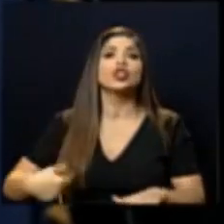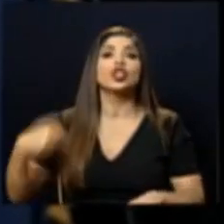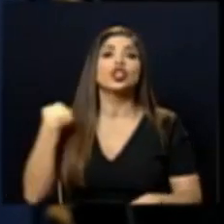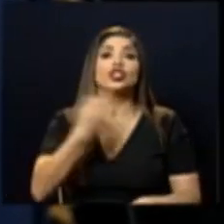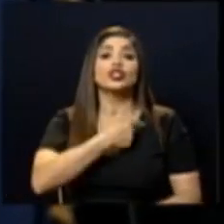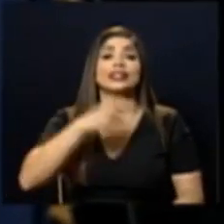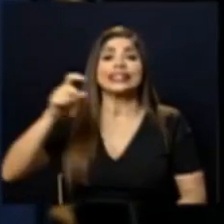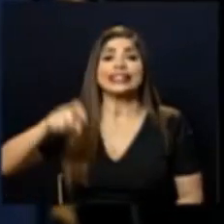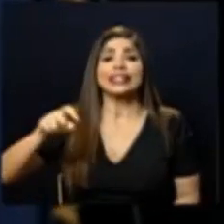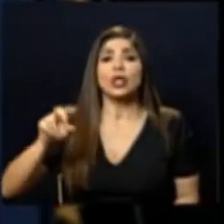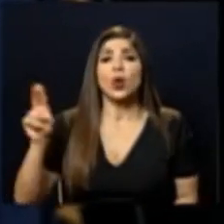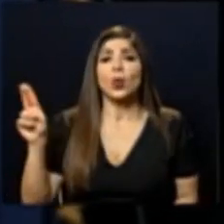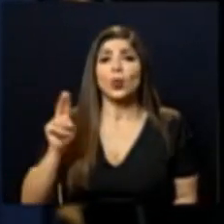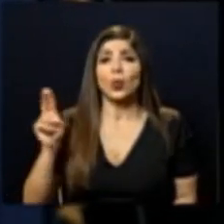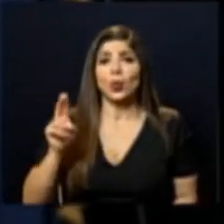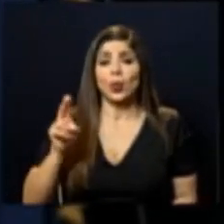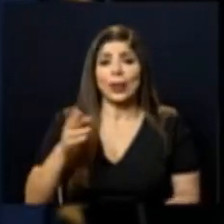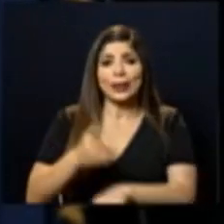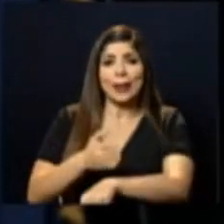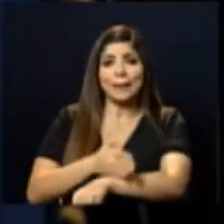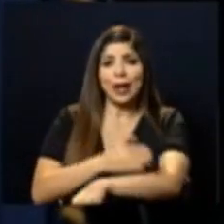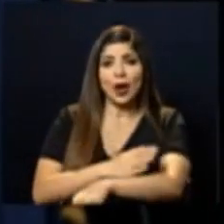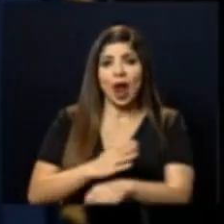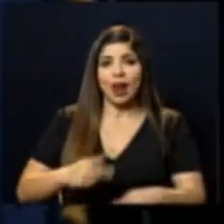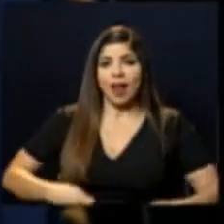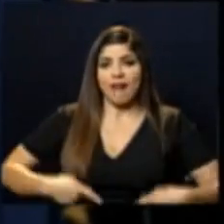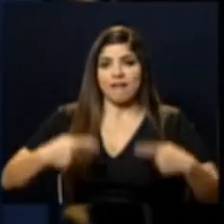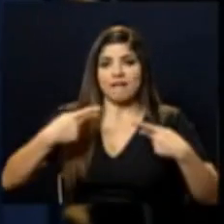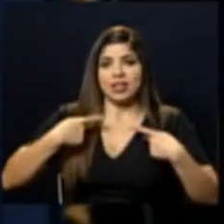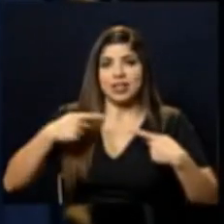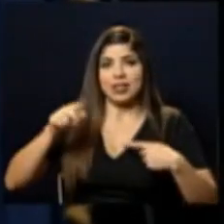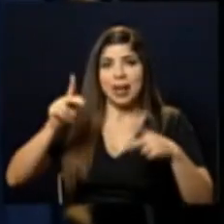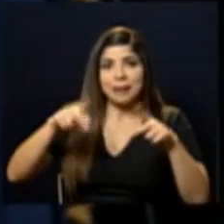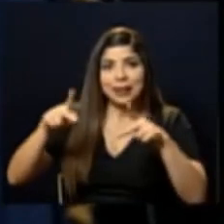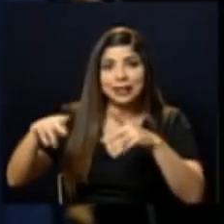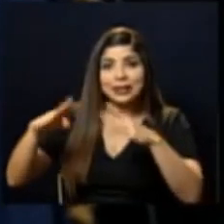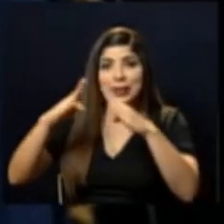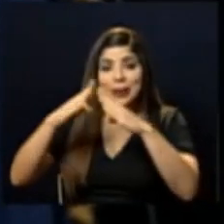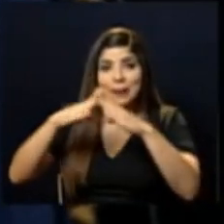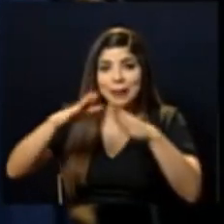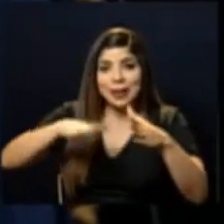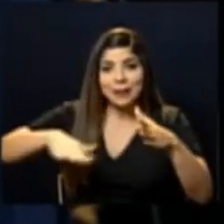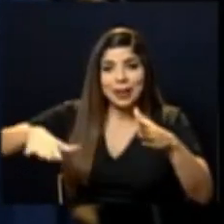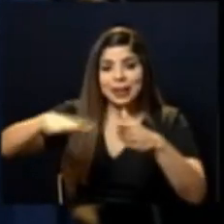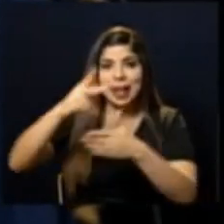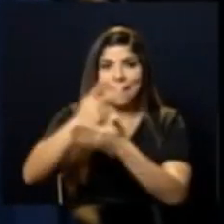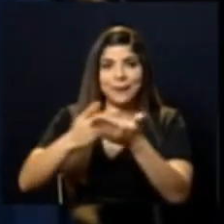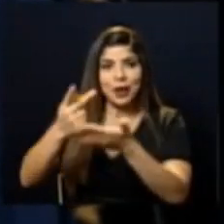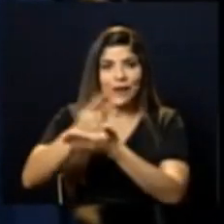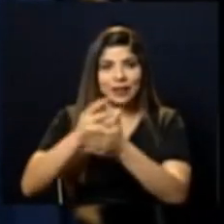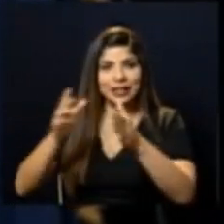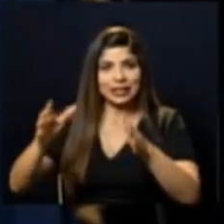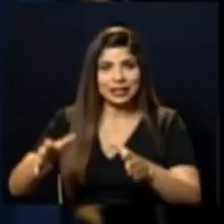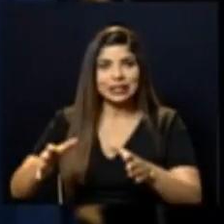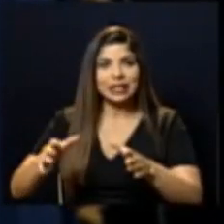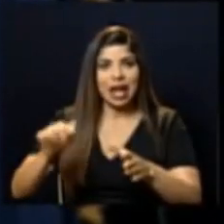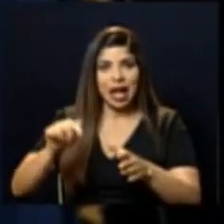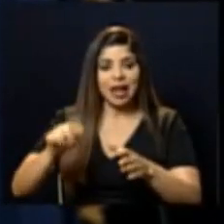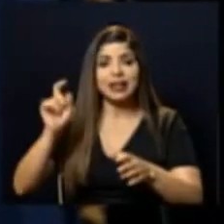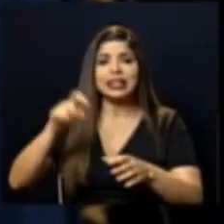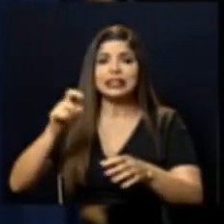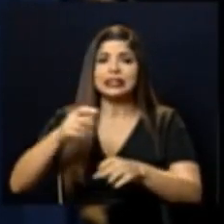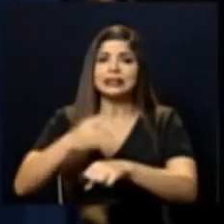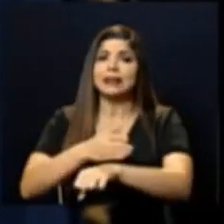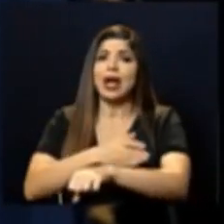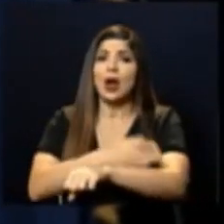Necesitamos urgentemente mejorar las condiciones de vida de la población de toda la provincia y mejorar la